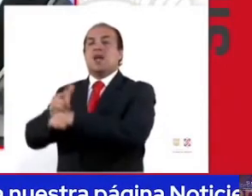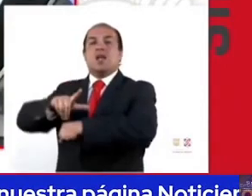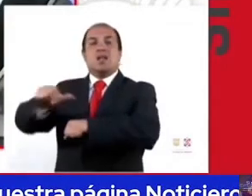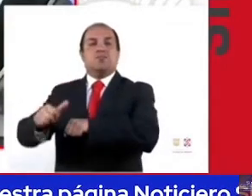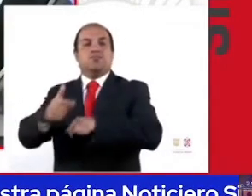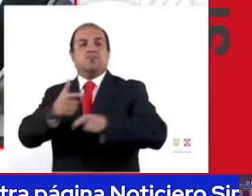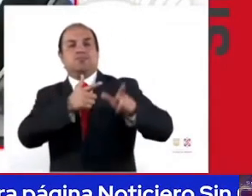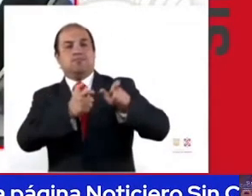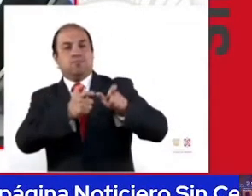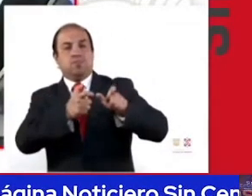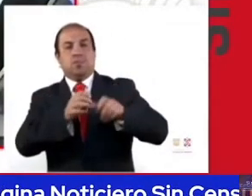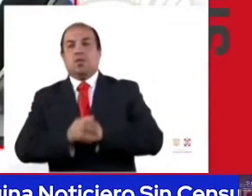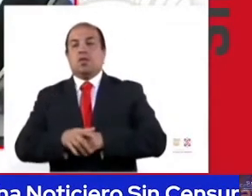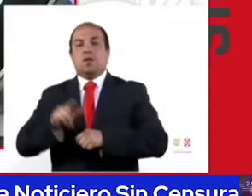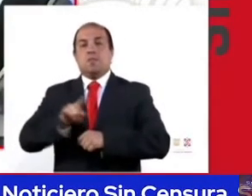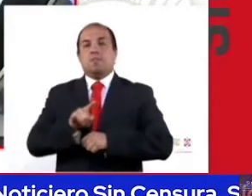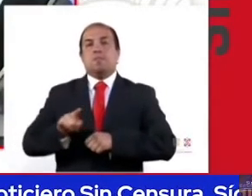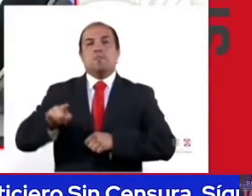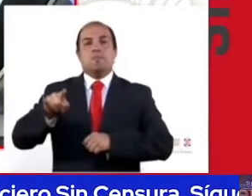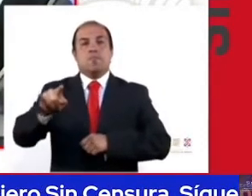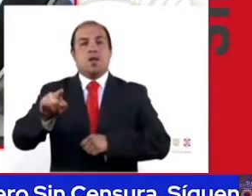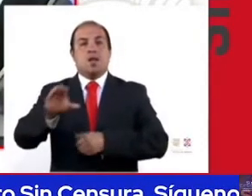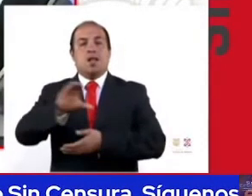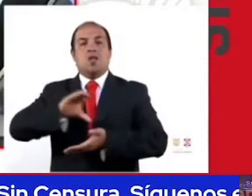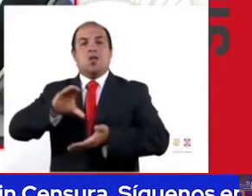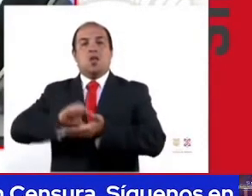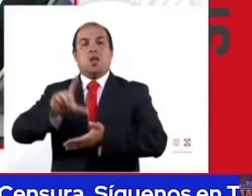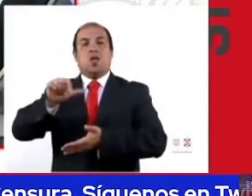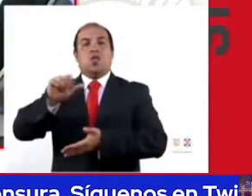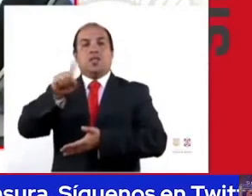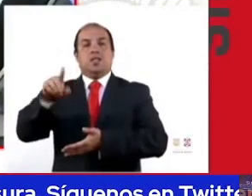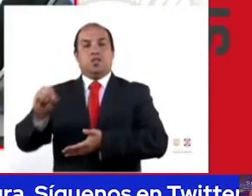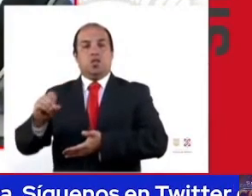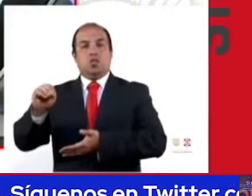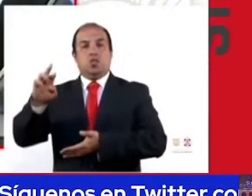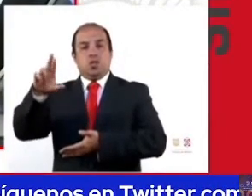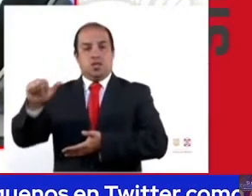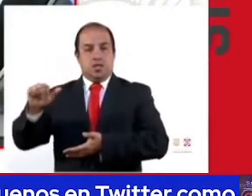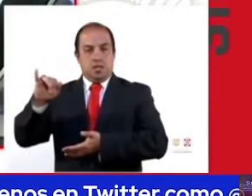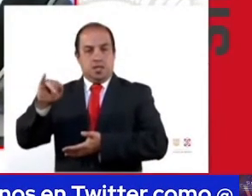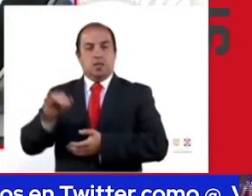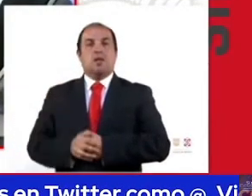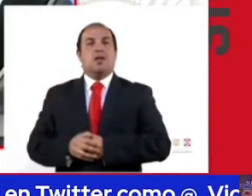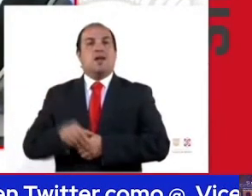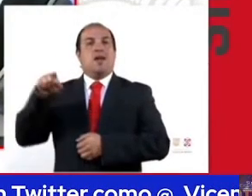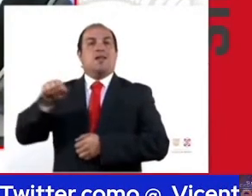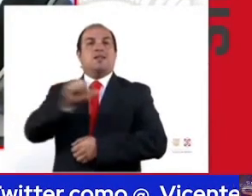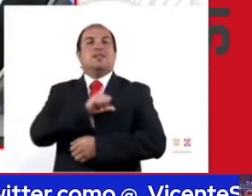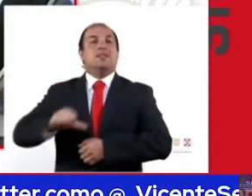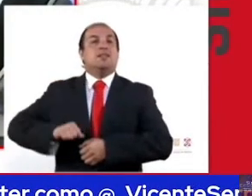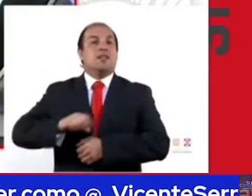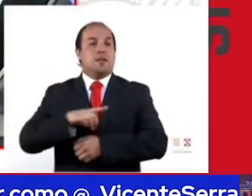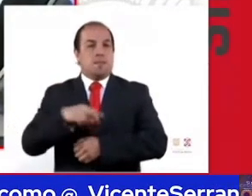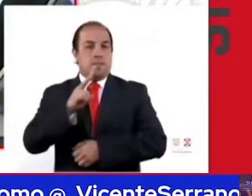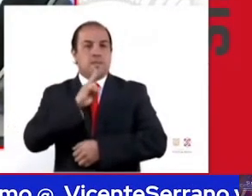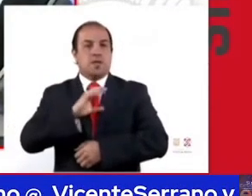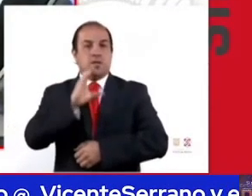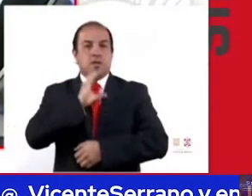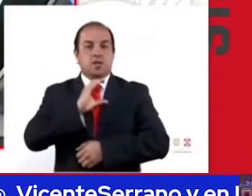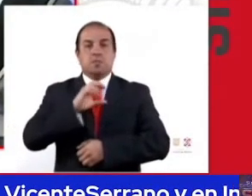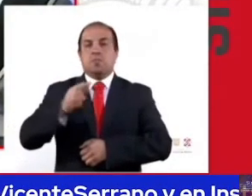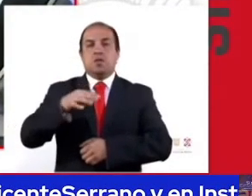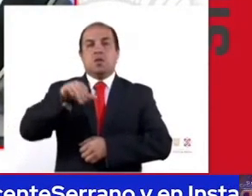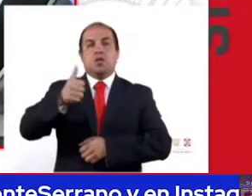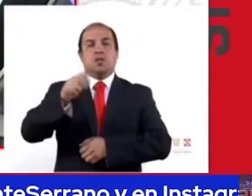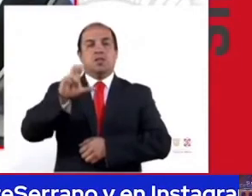agresión, realizó su traslado a la colonia Lorenzo Boturini, en la alcaldía Venustiano Carranza, aproximadamente a las 11:35 de la